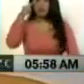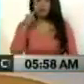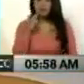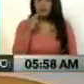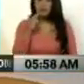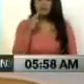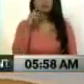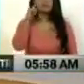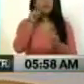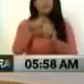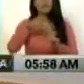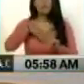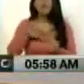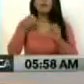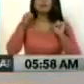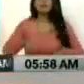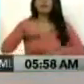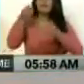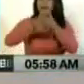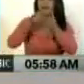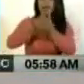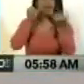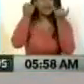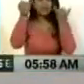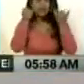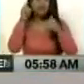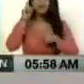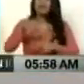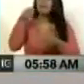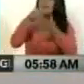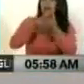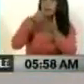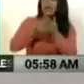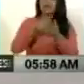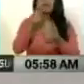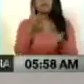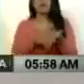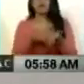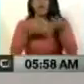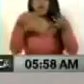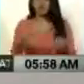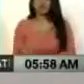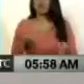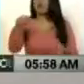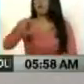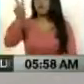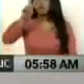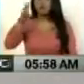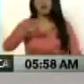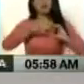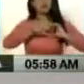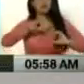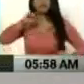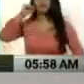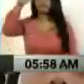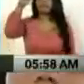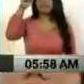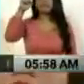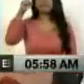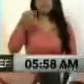bolivariana, para ganar la batalla de las ideas, para ganar la batalla de la verdad. Venezuela corazón